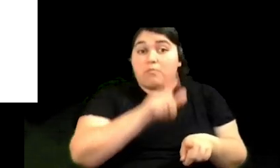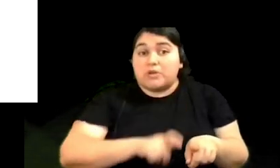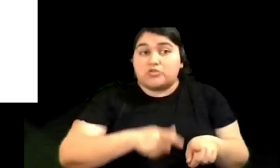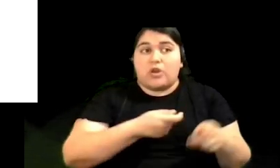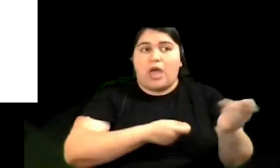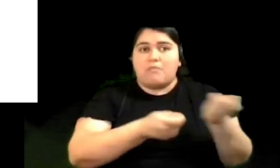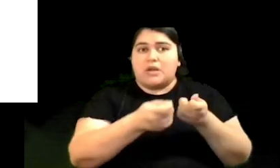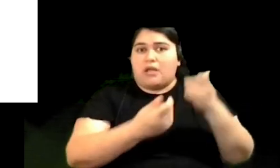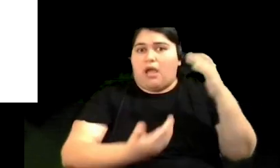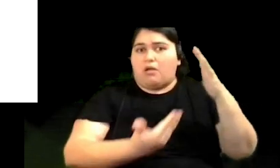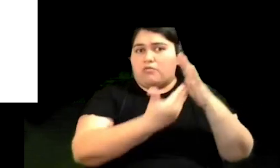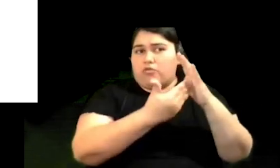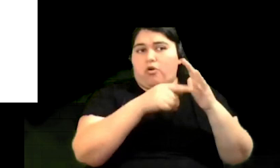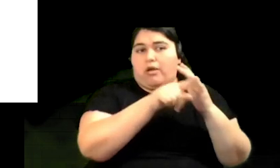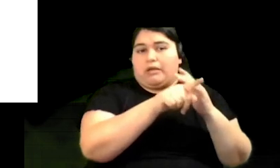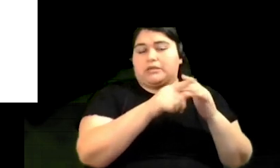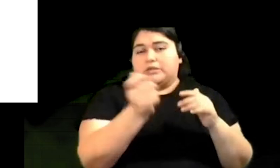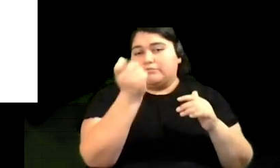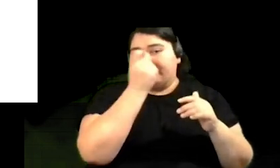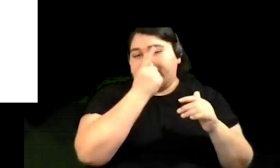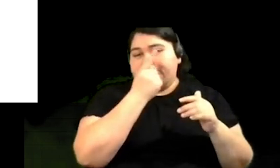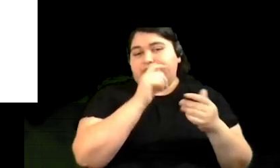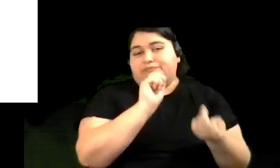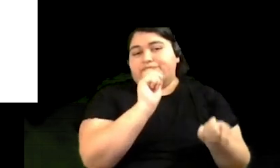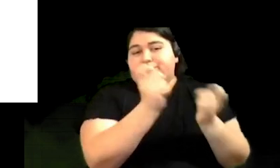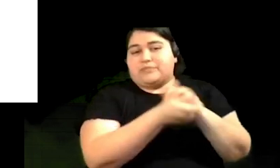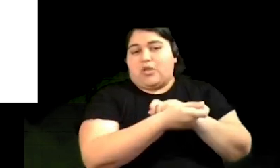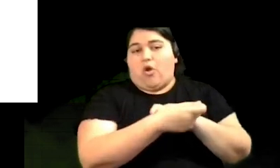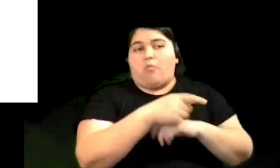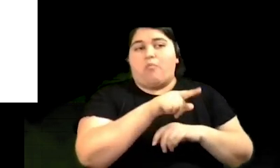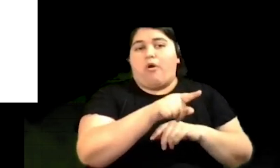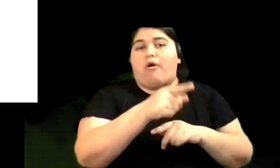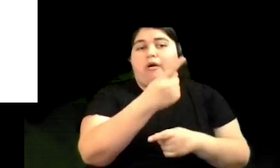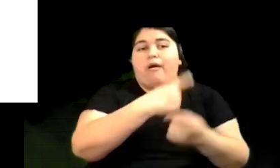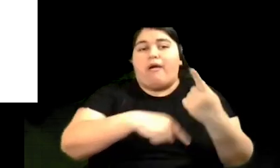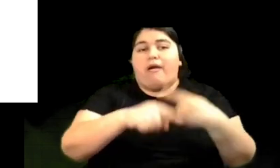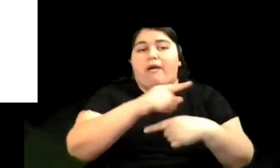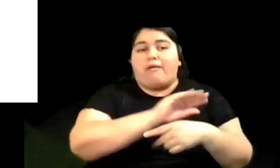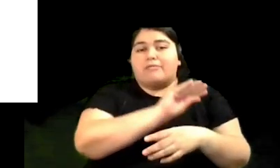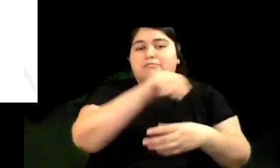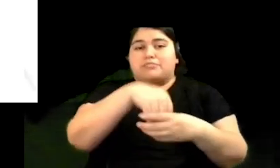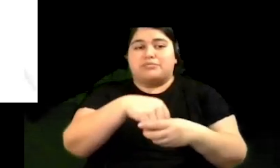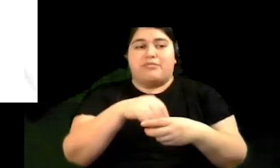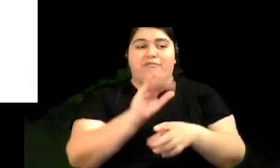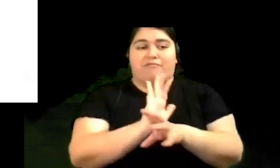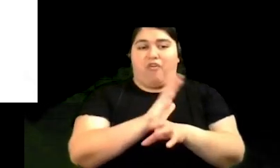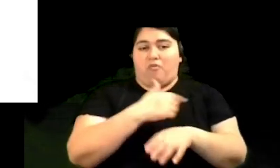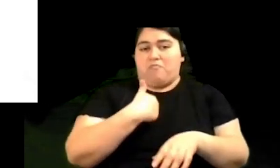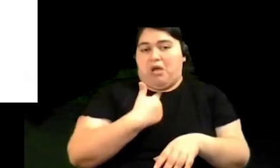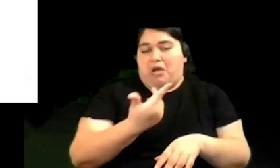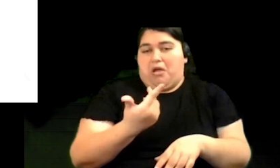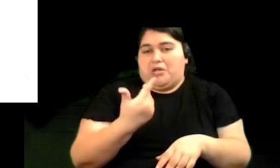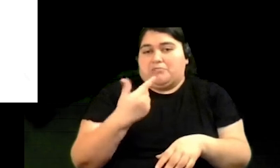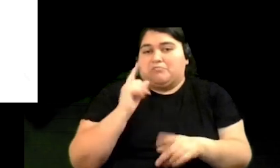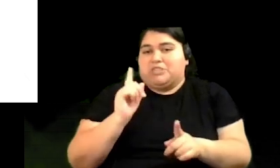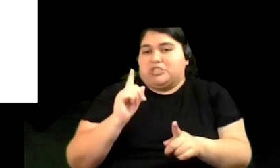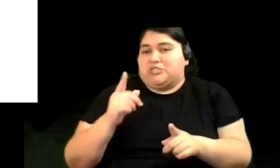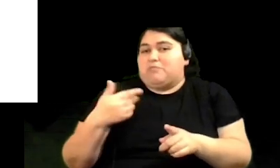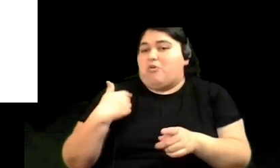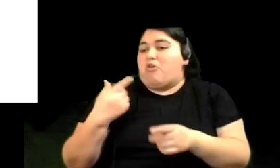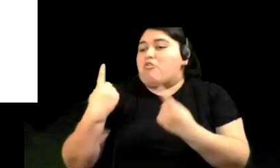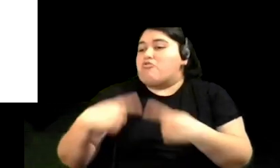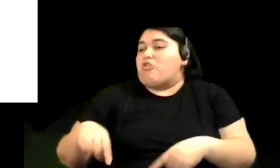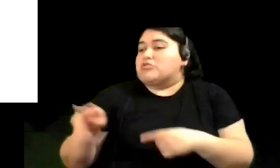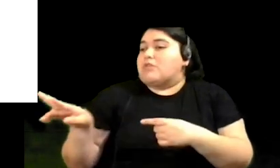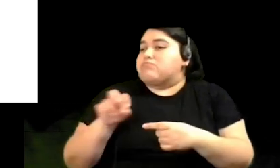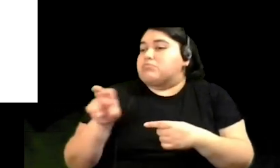mercado, ¿qué va a hacer? Lo va a trasladar en la cadena. O sea, no le va a afectar en nada pagar un tributo ambiental. Entonces, ese es otro tema que hay que